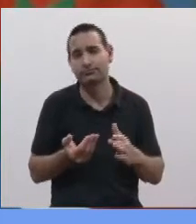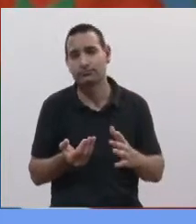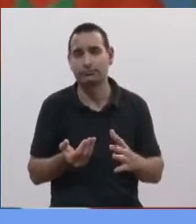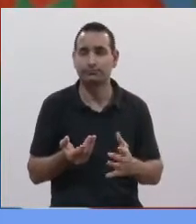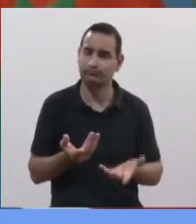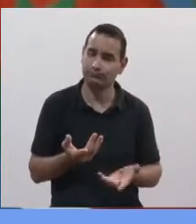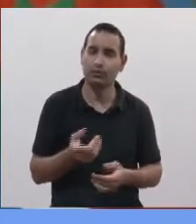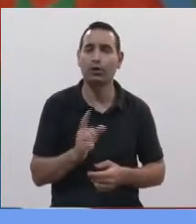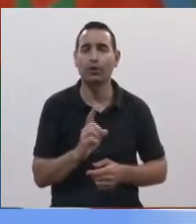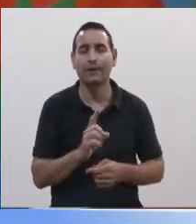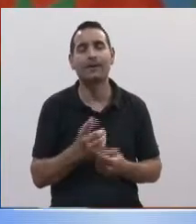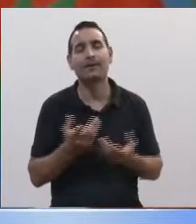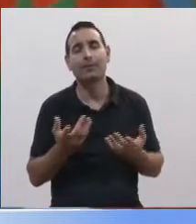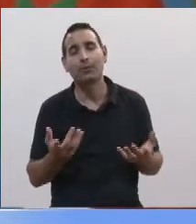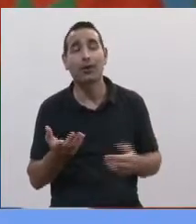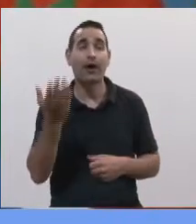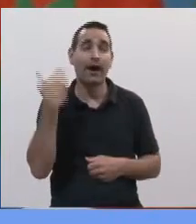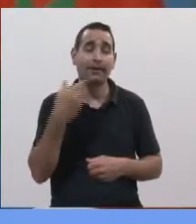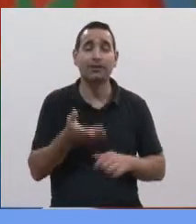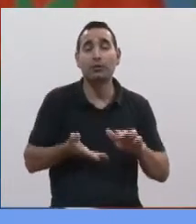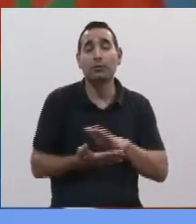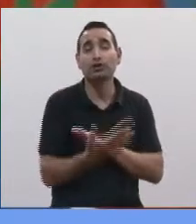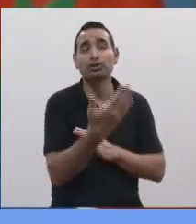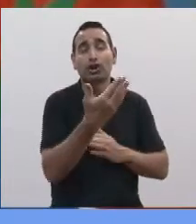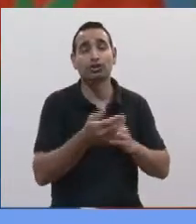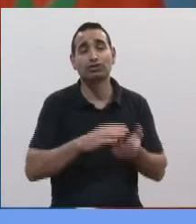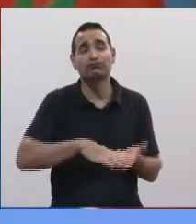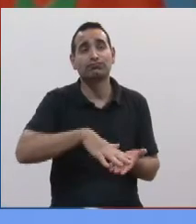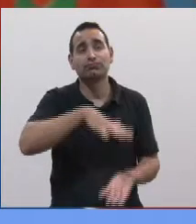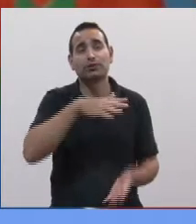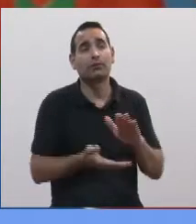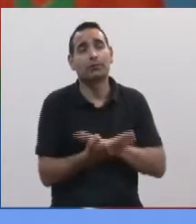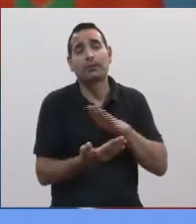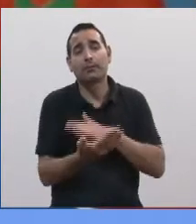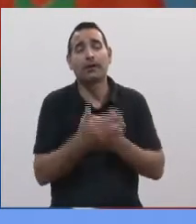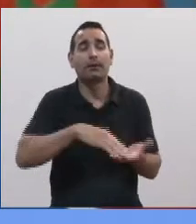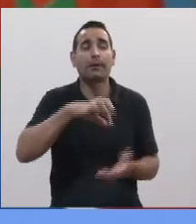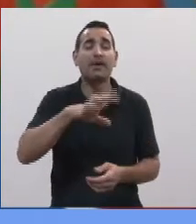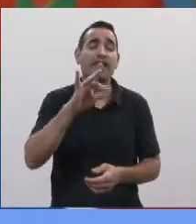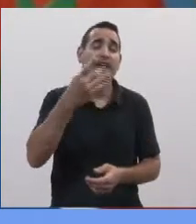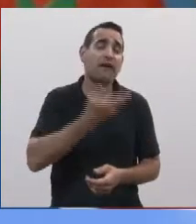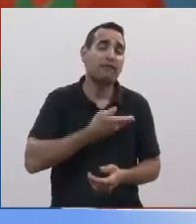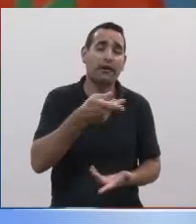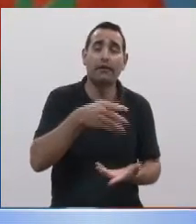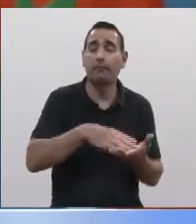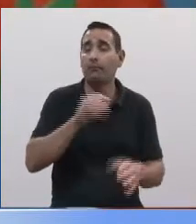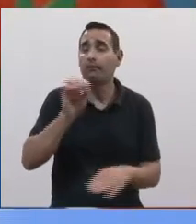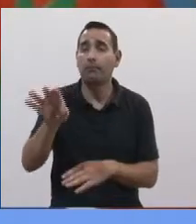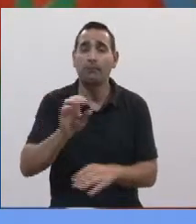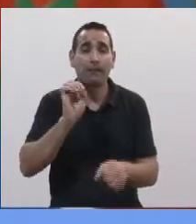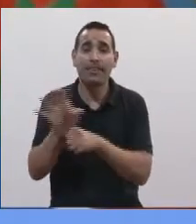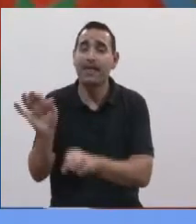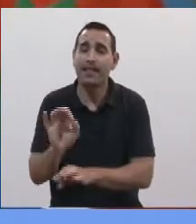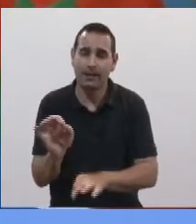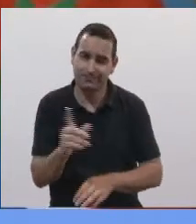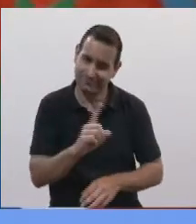el énfasis que, bueno, cuando imprimimos o enviamos el PDF no estaba presente esa planilla.